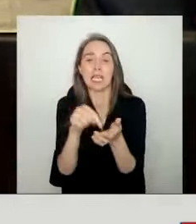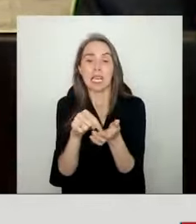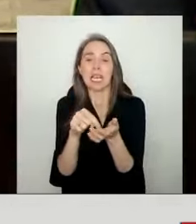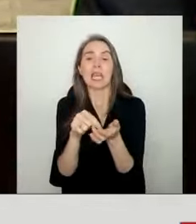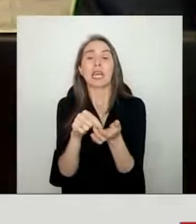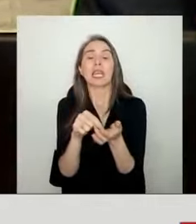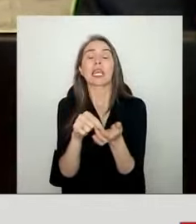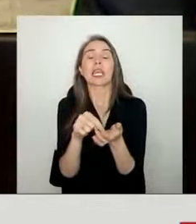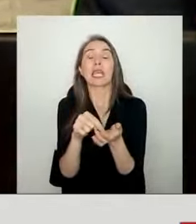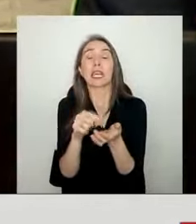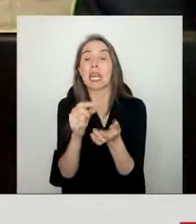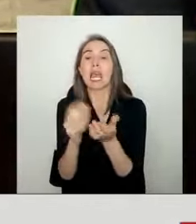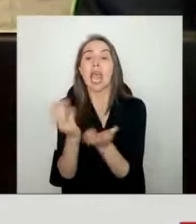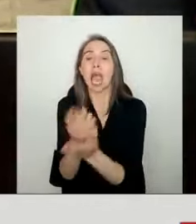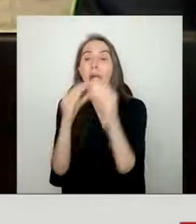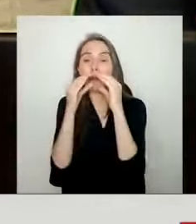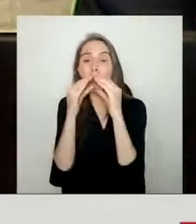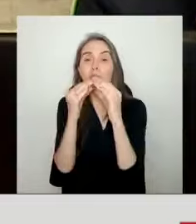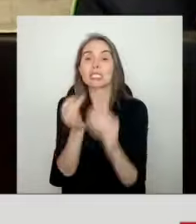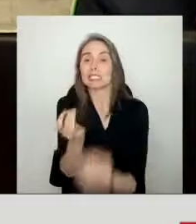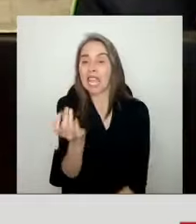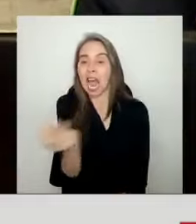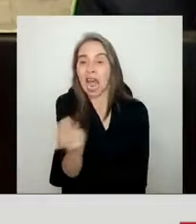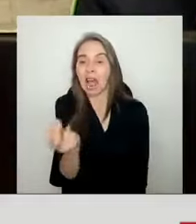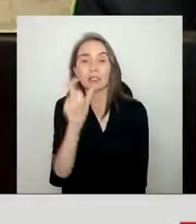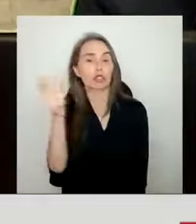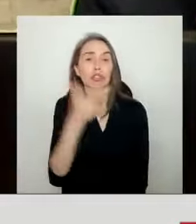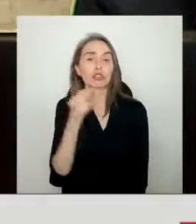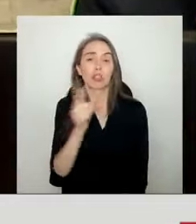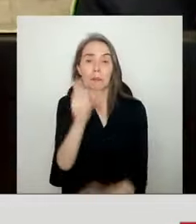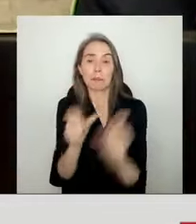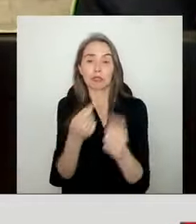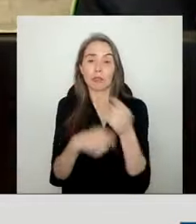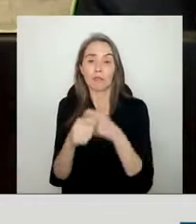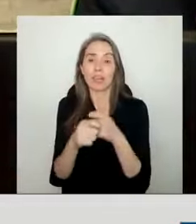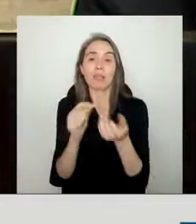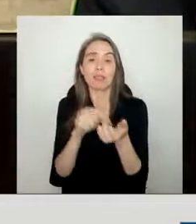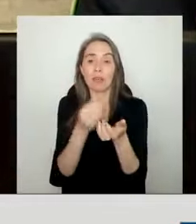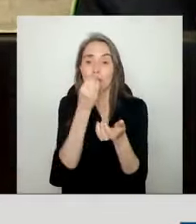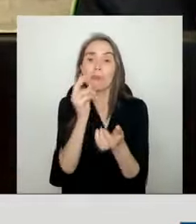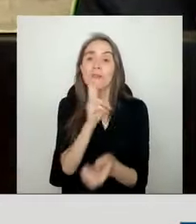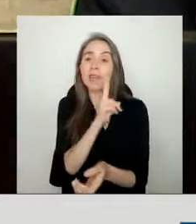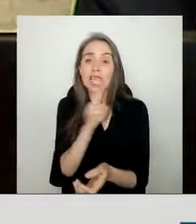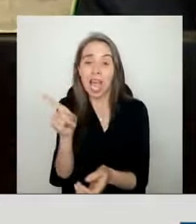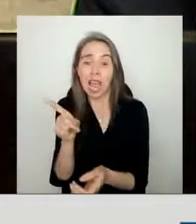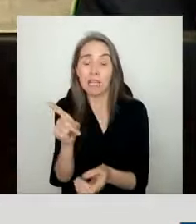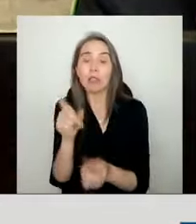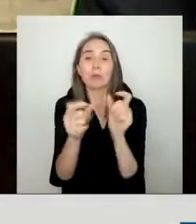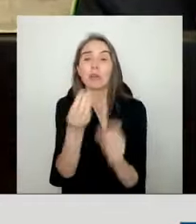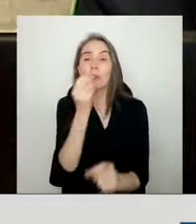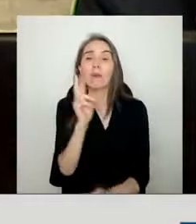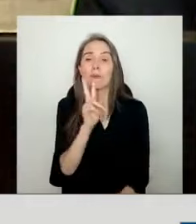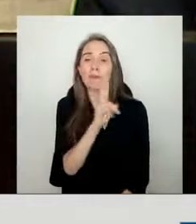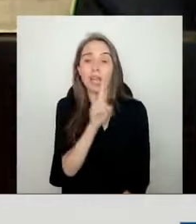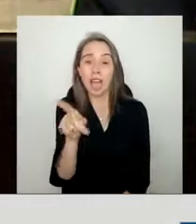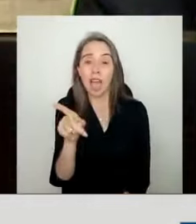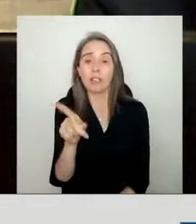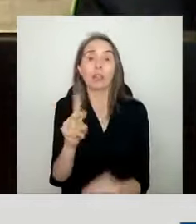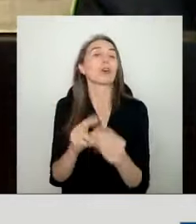qué no quiere quienes venden productos veganos y quienes consumen productos veganos lo hacen porque no